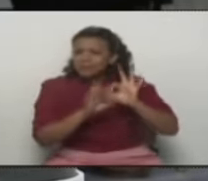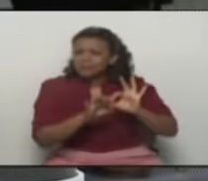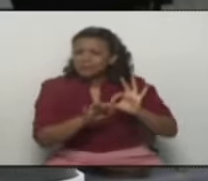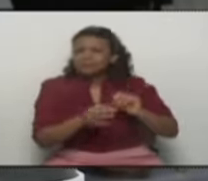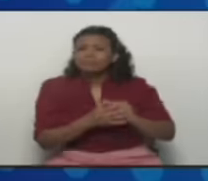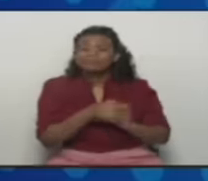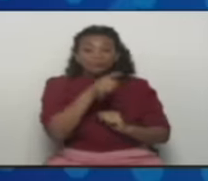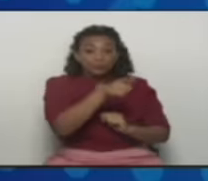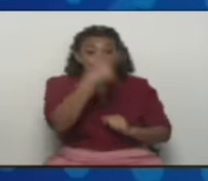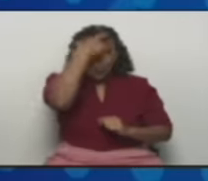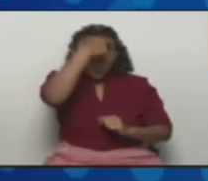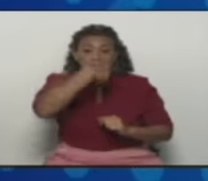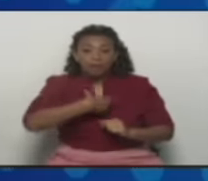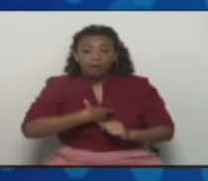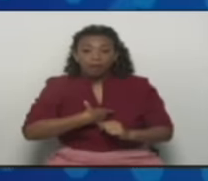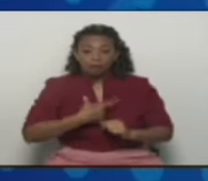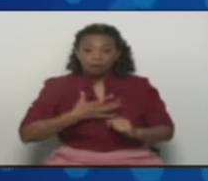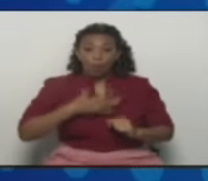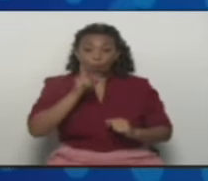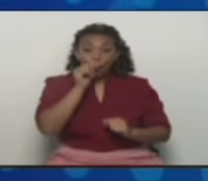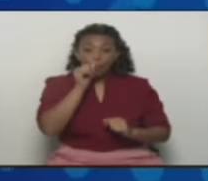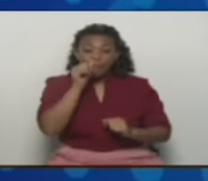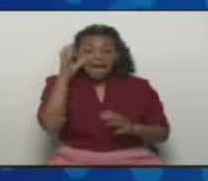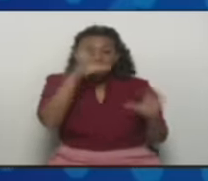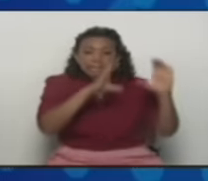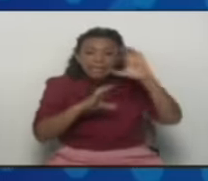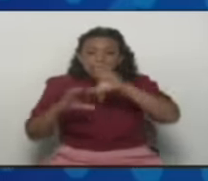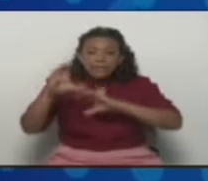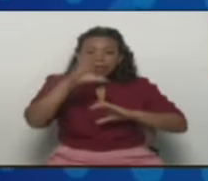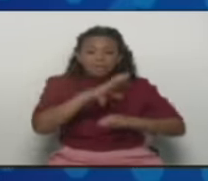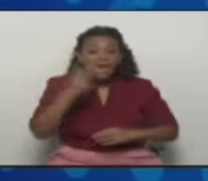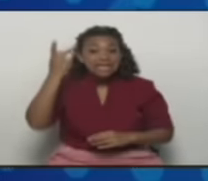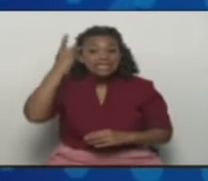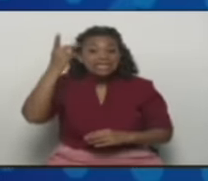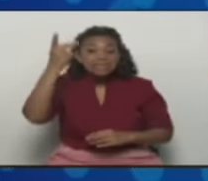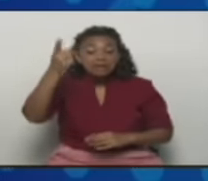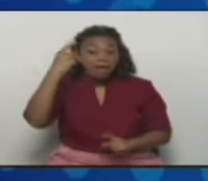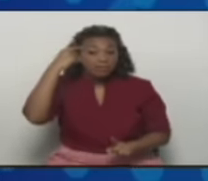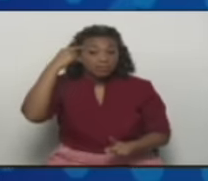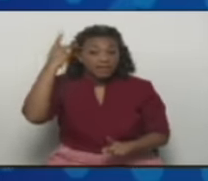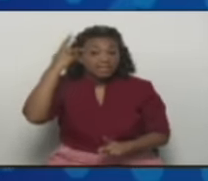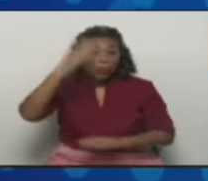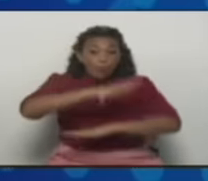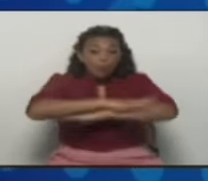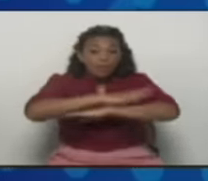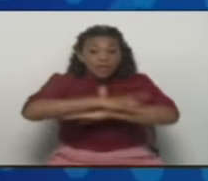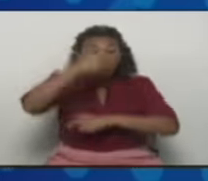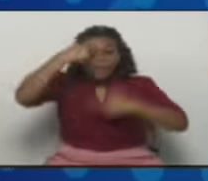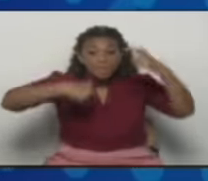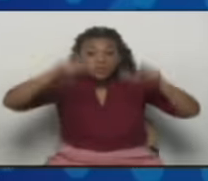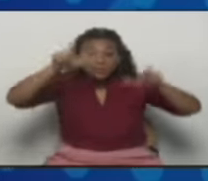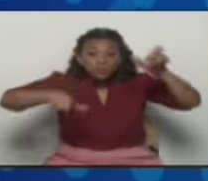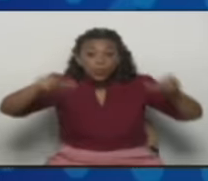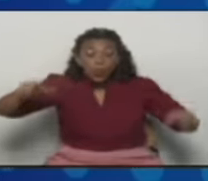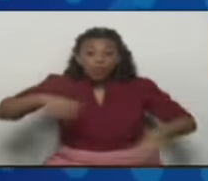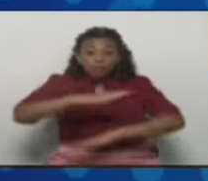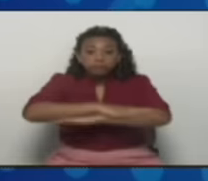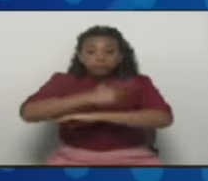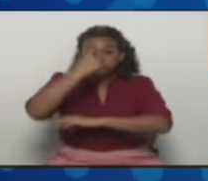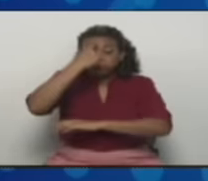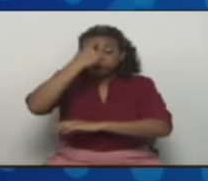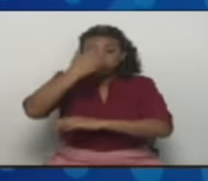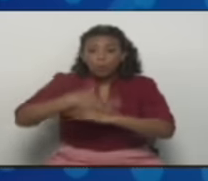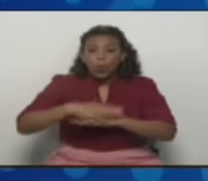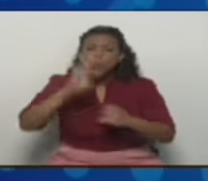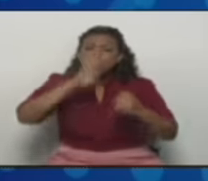por sus cualidades de científico de la psiquiatría. Hemos estado escuchando en los últimos